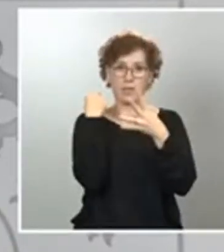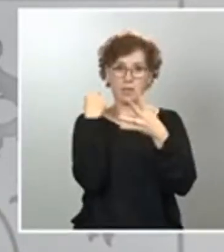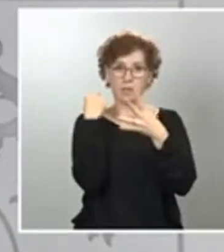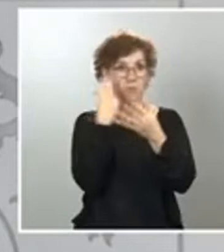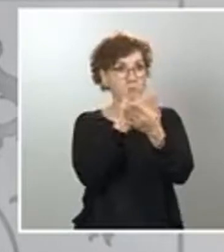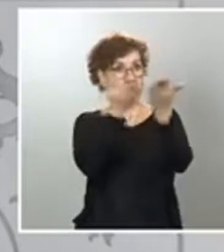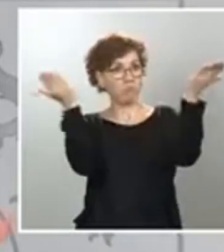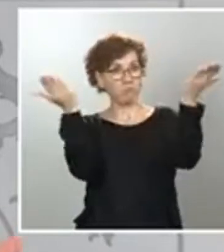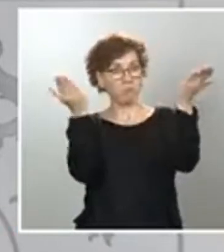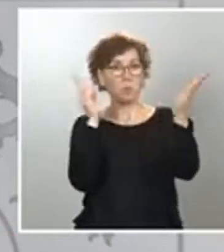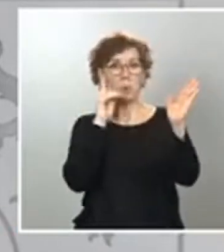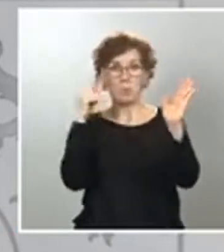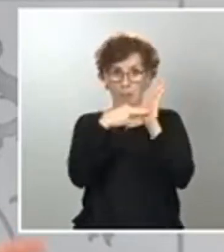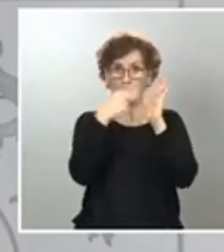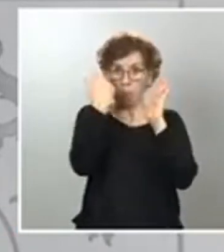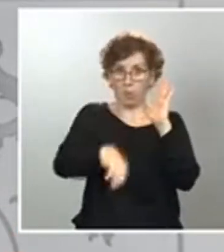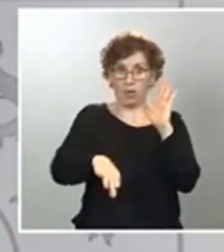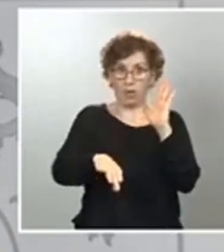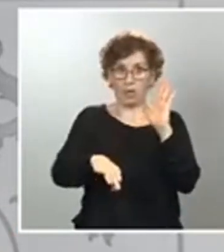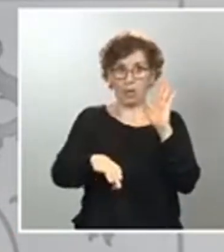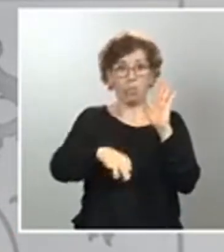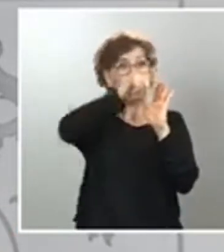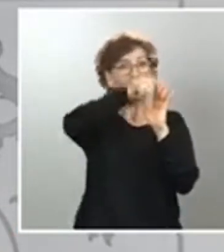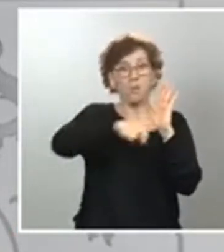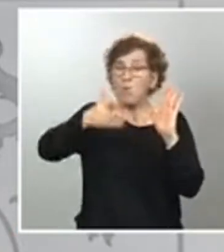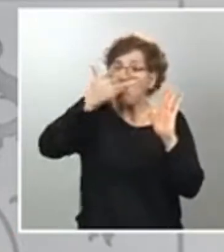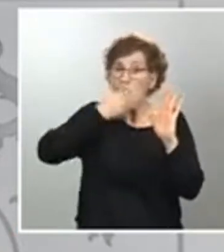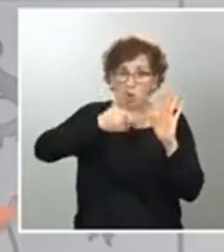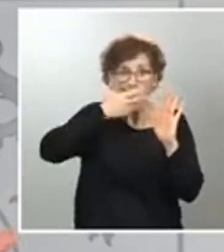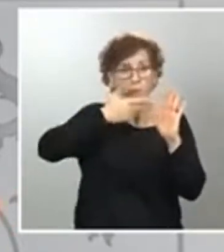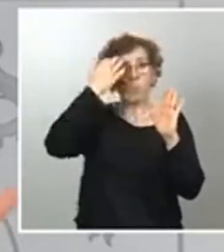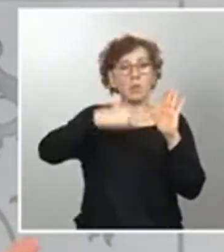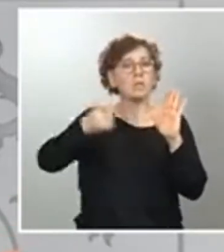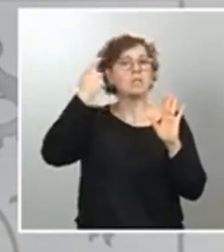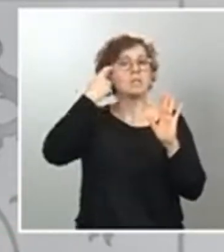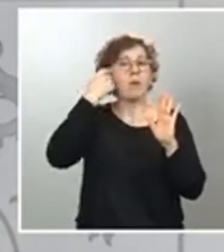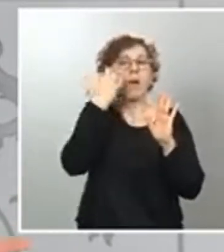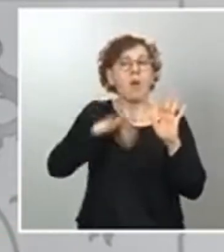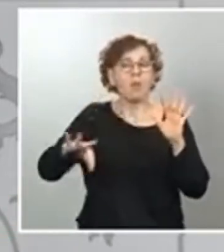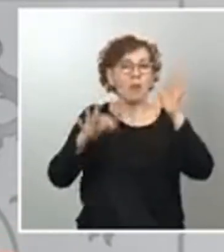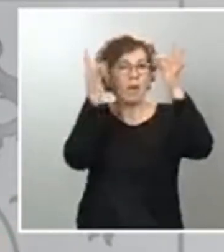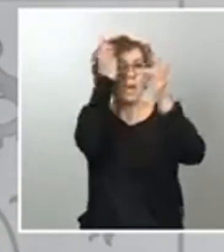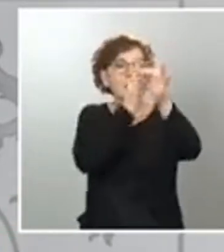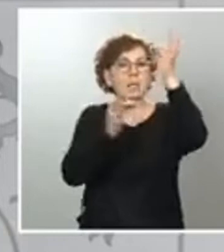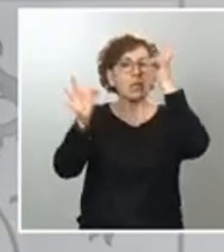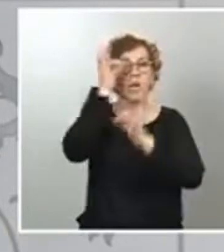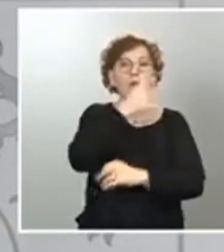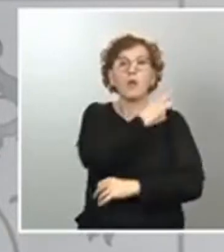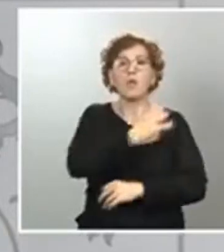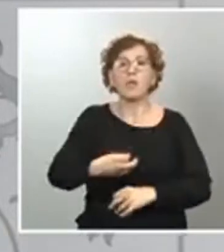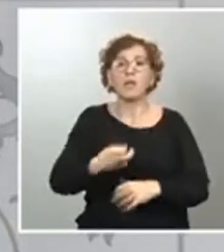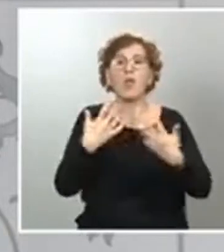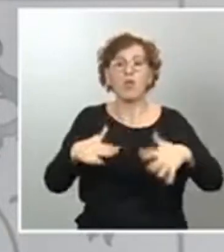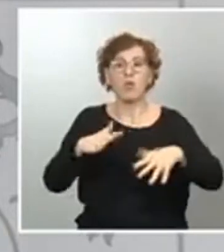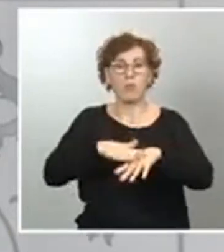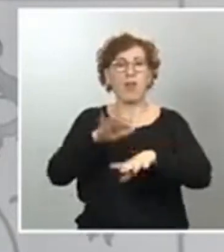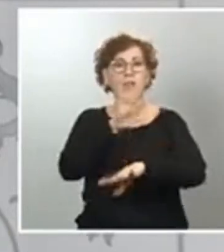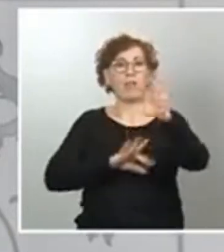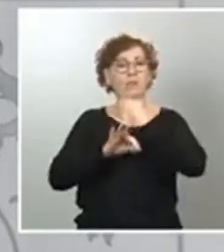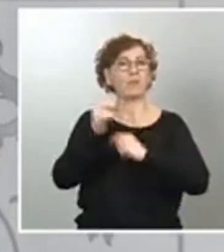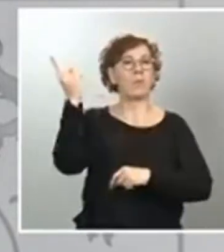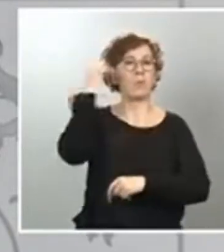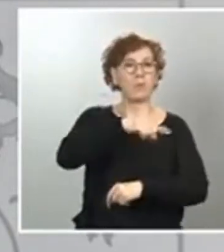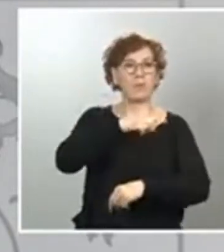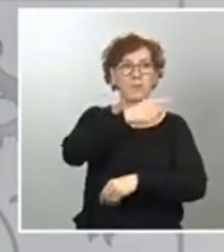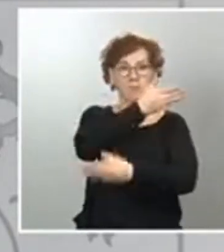opinión pública, de modo que la ciudadanía pueda conocer los criterios en los que se basan las decisiones, en este caso de las administraciones públicas, que